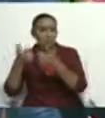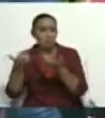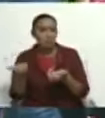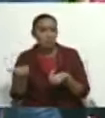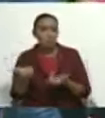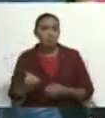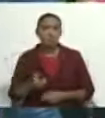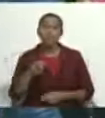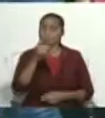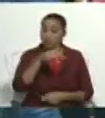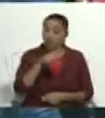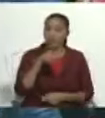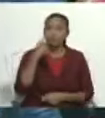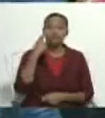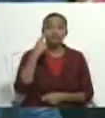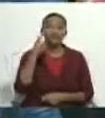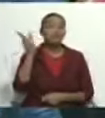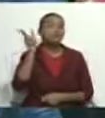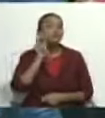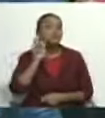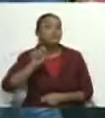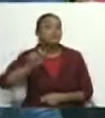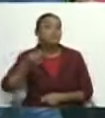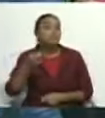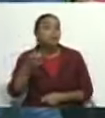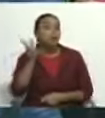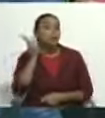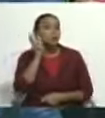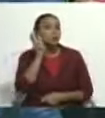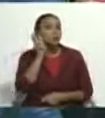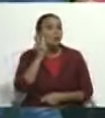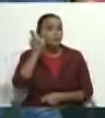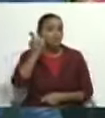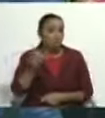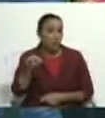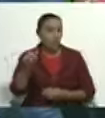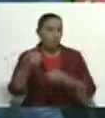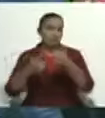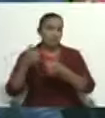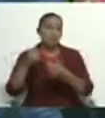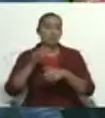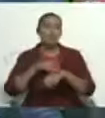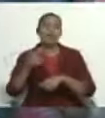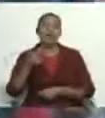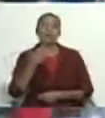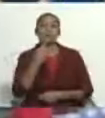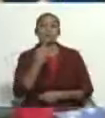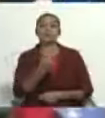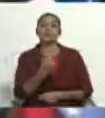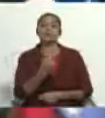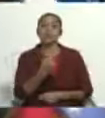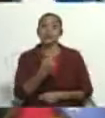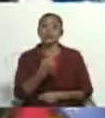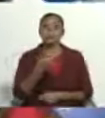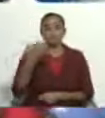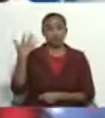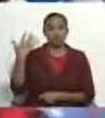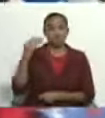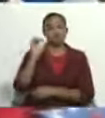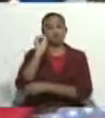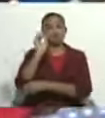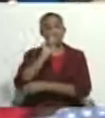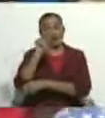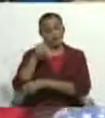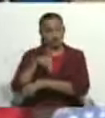que escucharlo. Tienen que escucharlo porque él dice, cuando las elecciones parlamentarias,